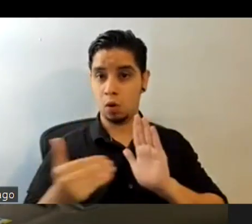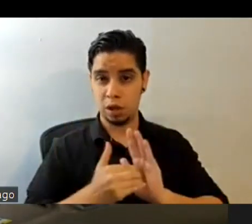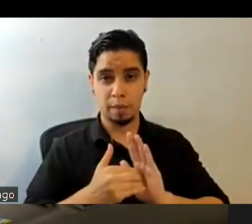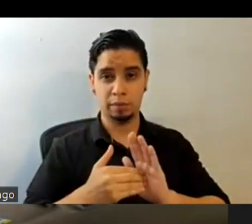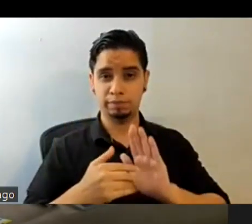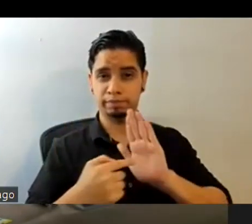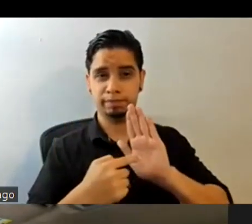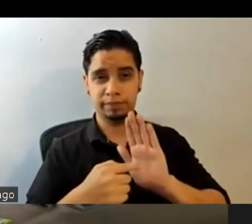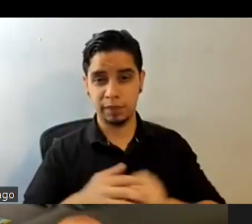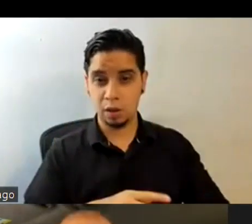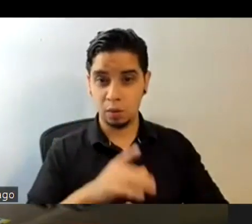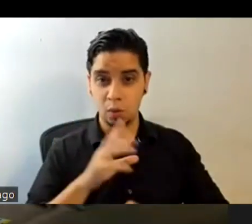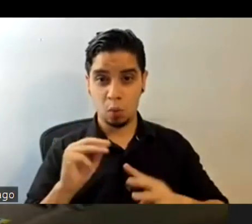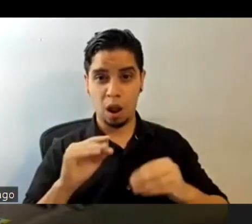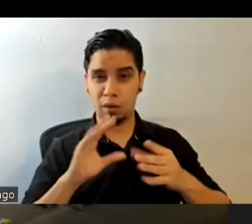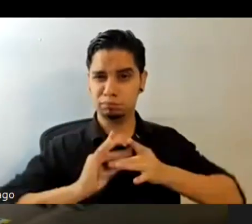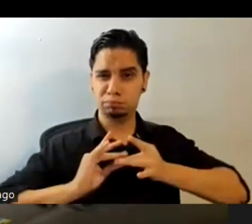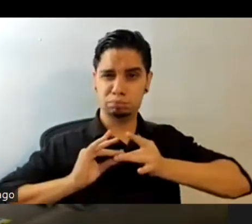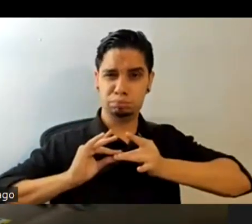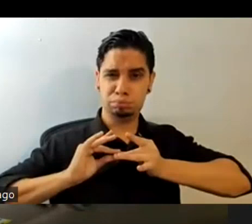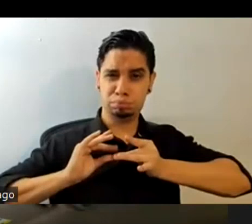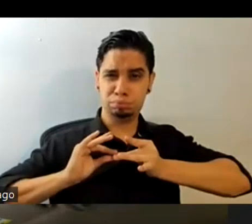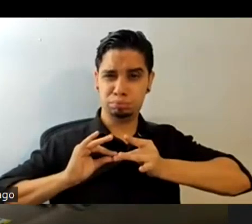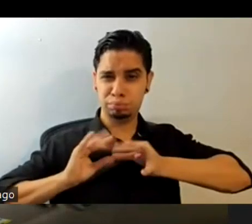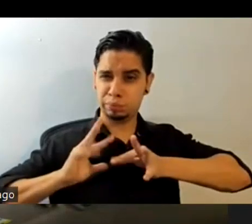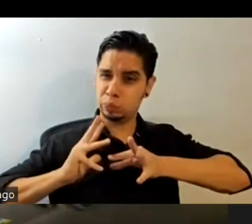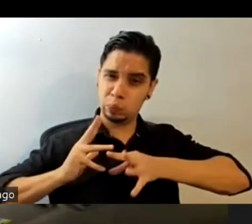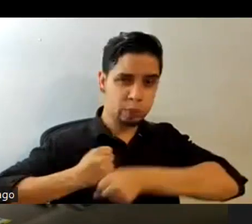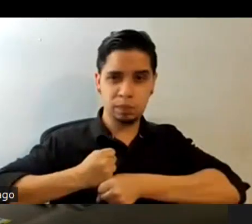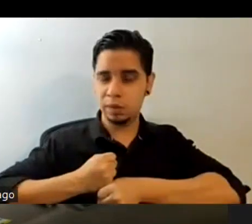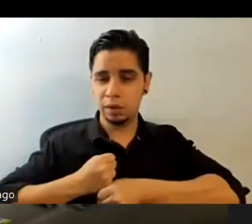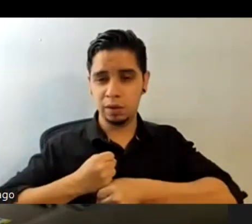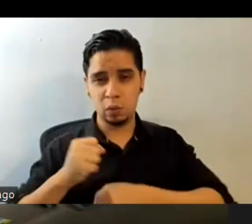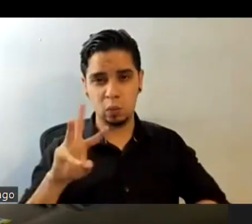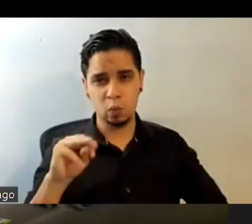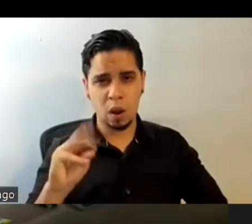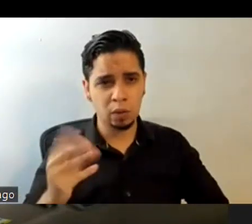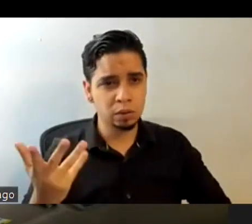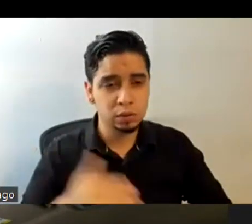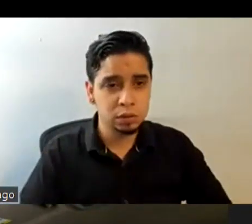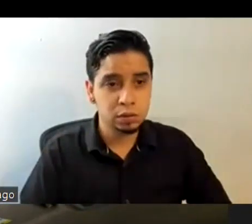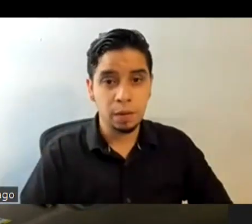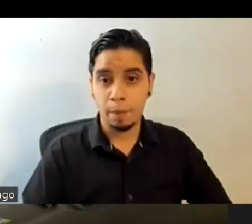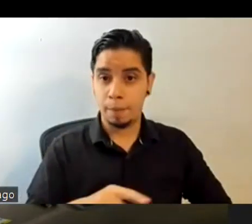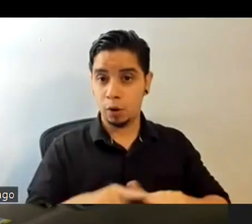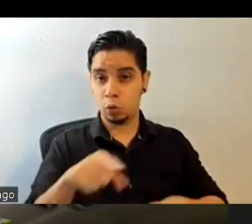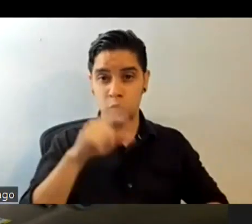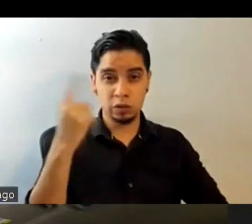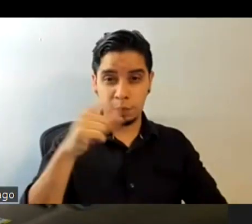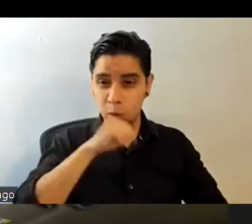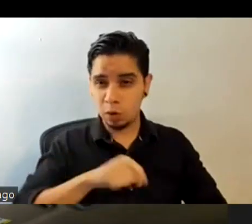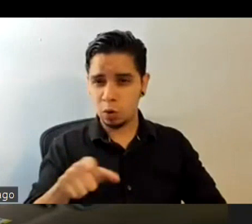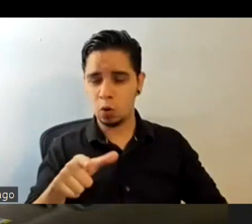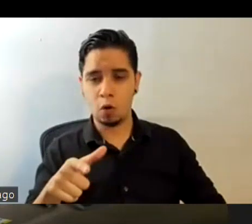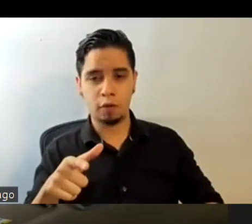tú me has hecho la historia Esto completa. es una épica, una epopeya. Pero, o sea, siempre te gustó la medicina. Siempre me